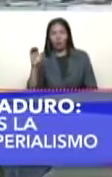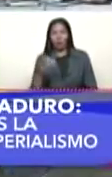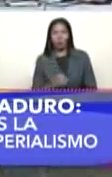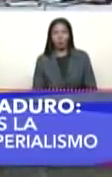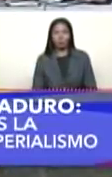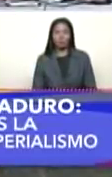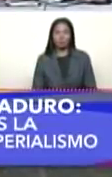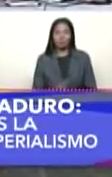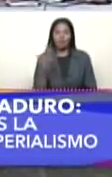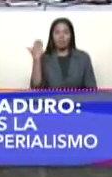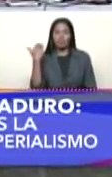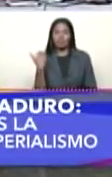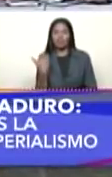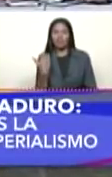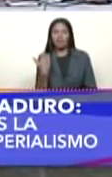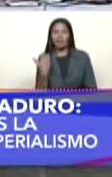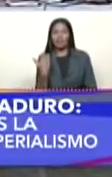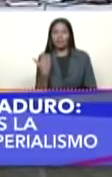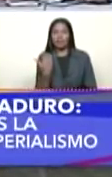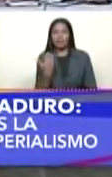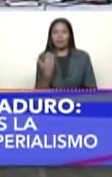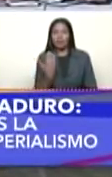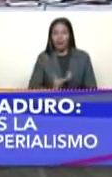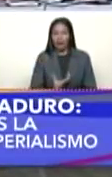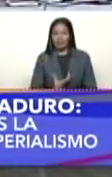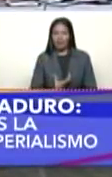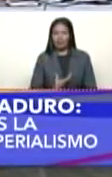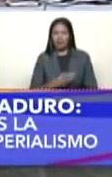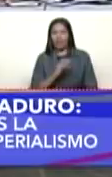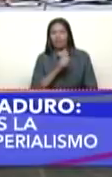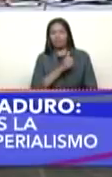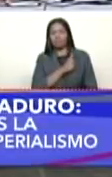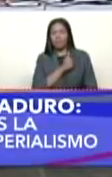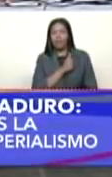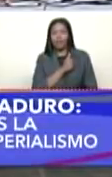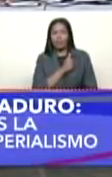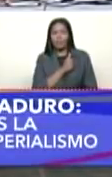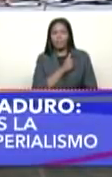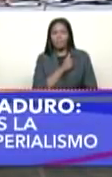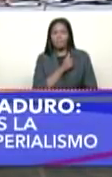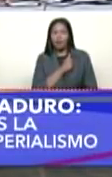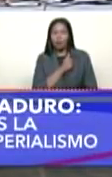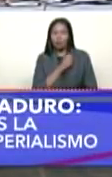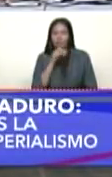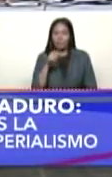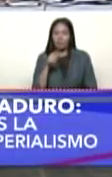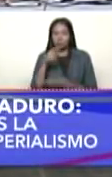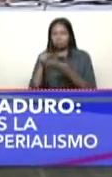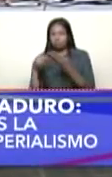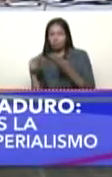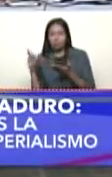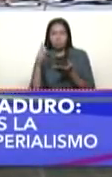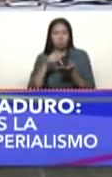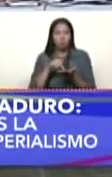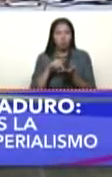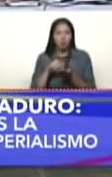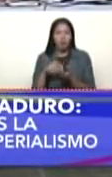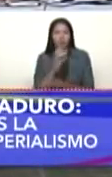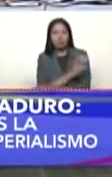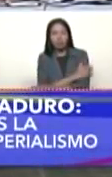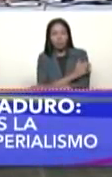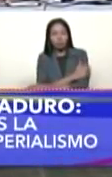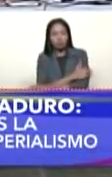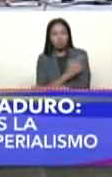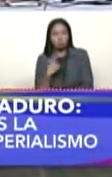Blay, exalcalde de Baruta, entre otros miembros de la delegación de la